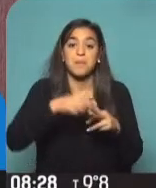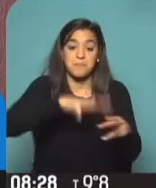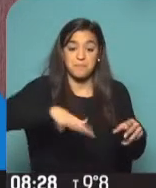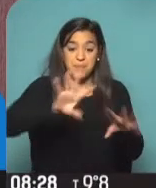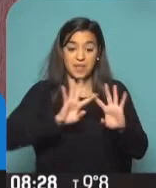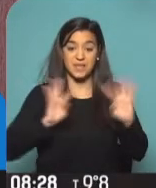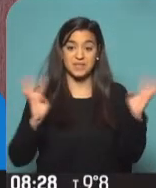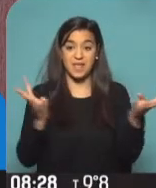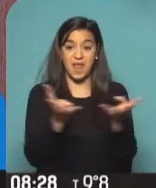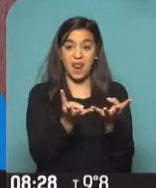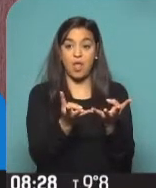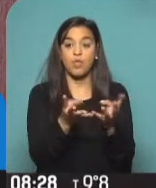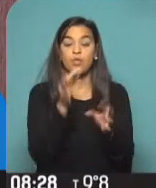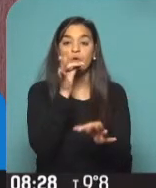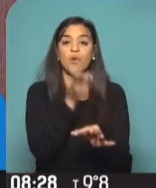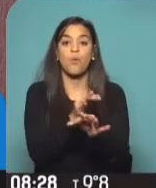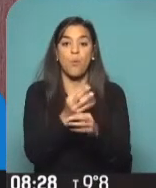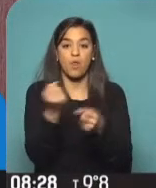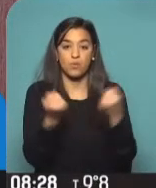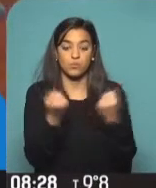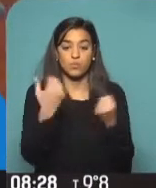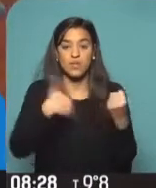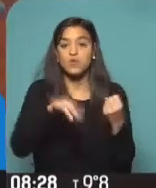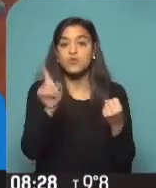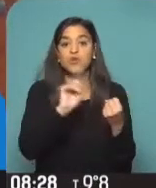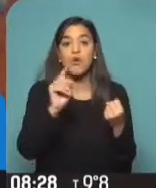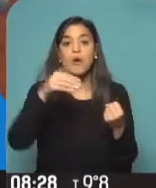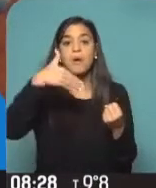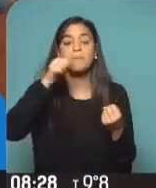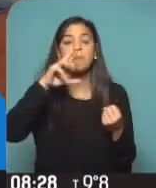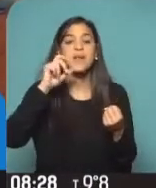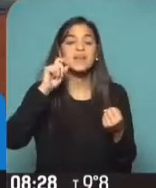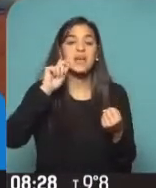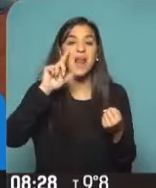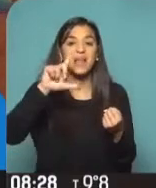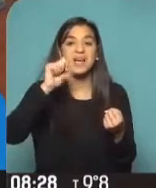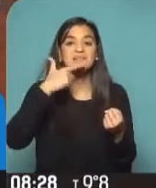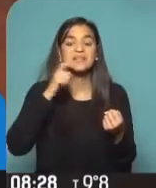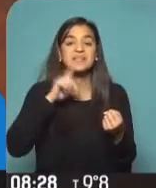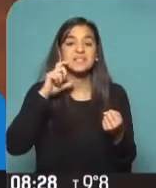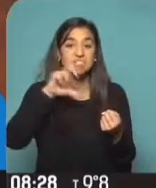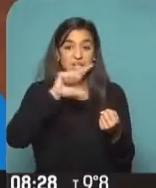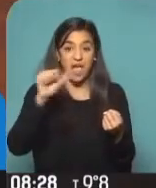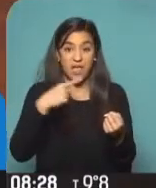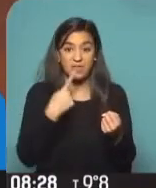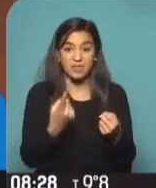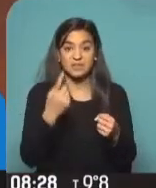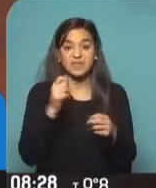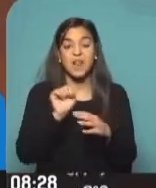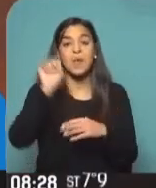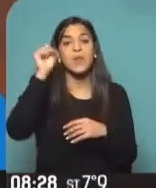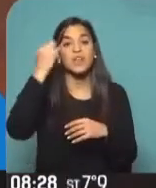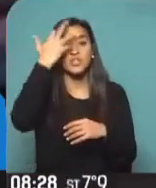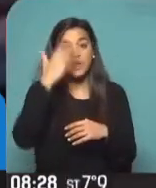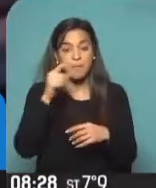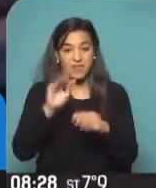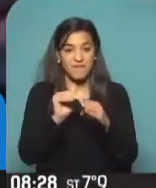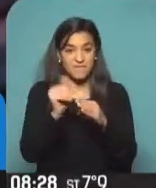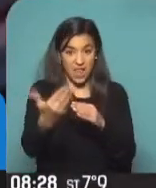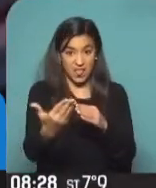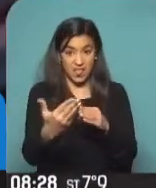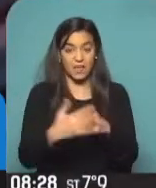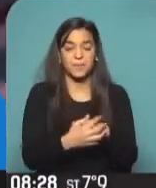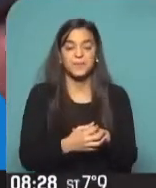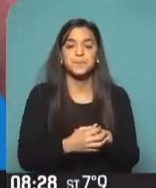no se va a hacer en la escuela de conducción de la calle va a ser acá mariscal castilla frente a la casa del libertador san martín bueno